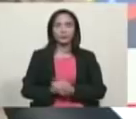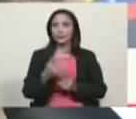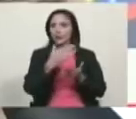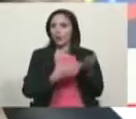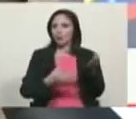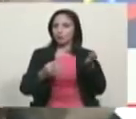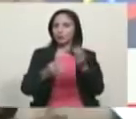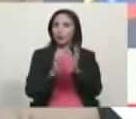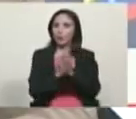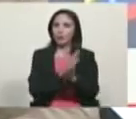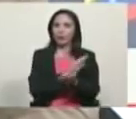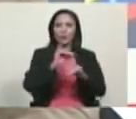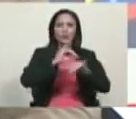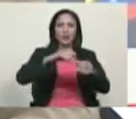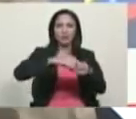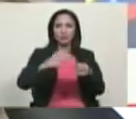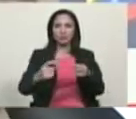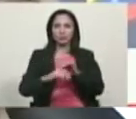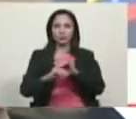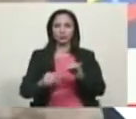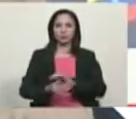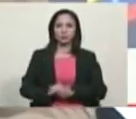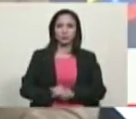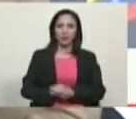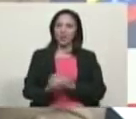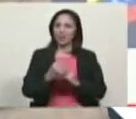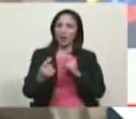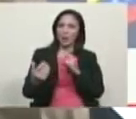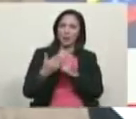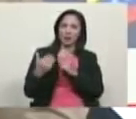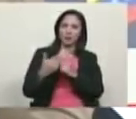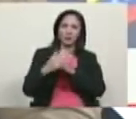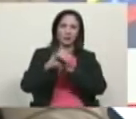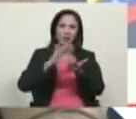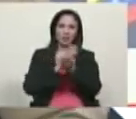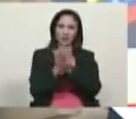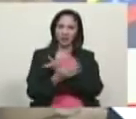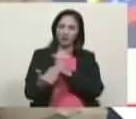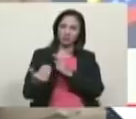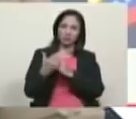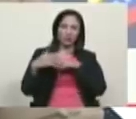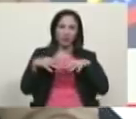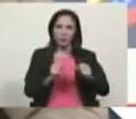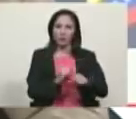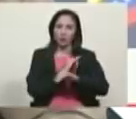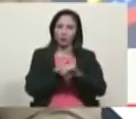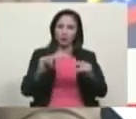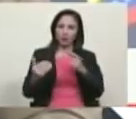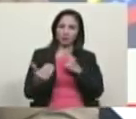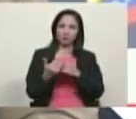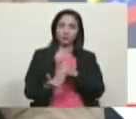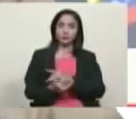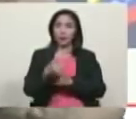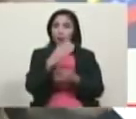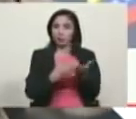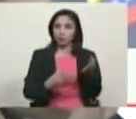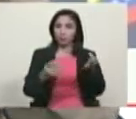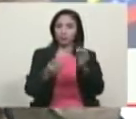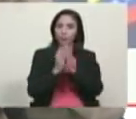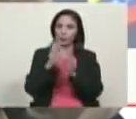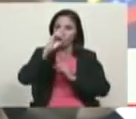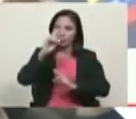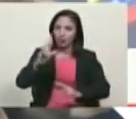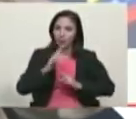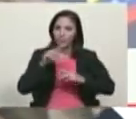documento exigiendo se retire todas las amenazas de intervención y de invasión. Un documento exigiendo se